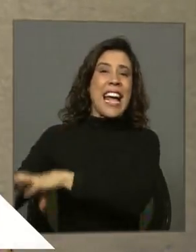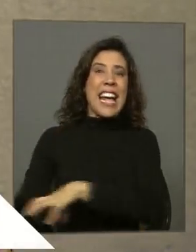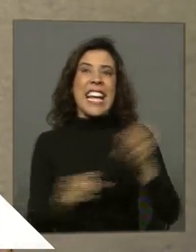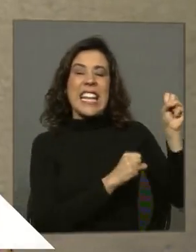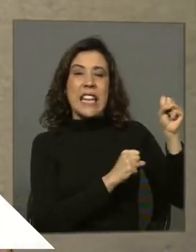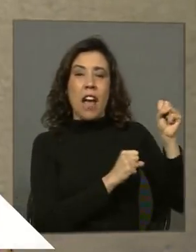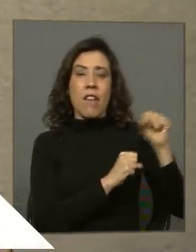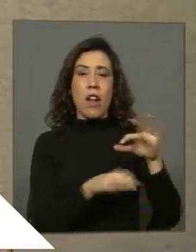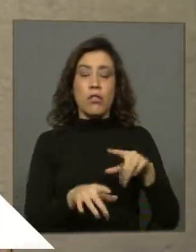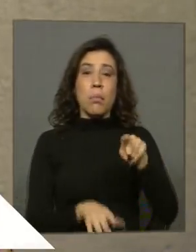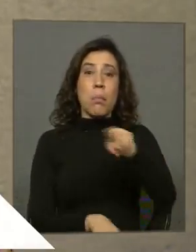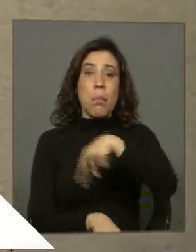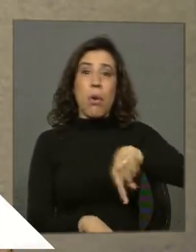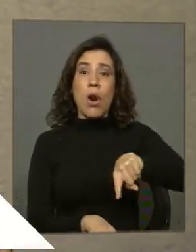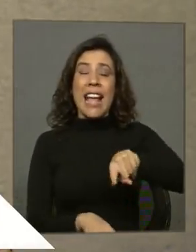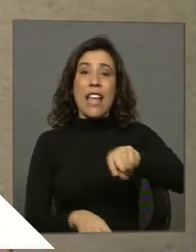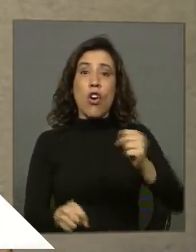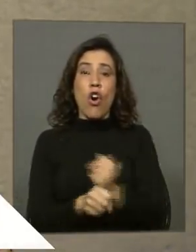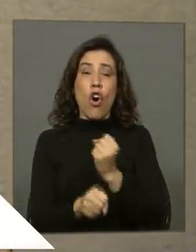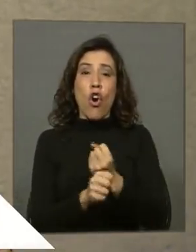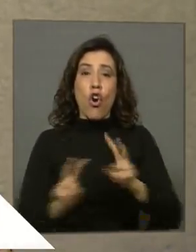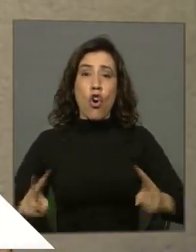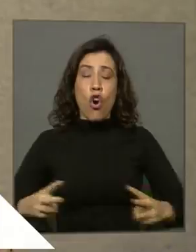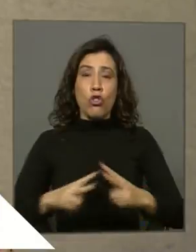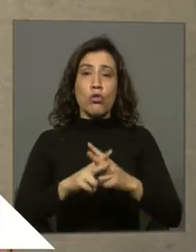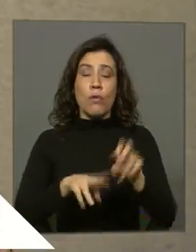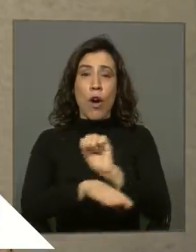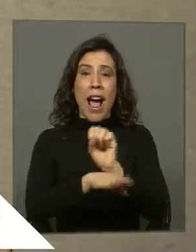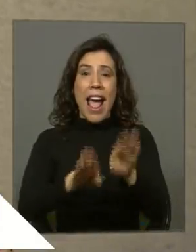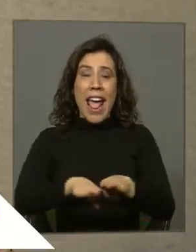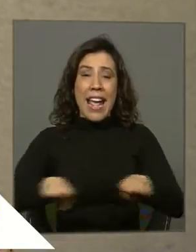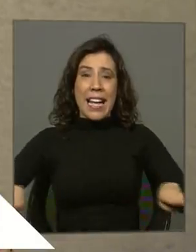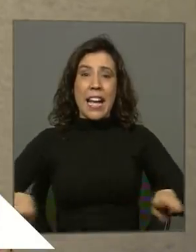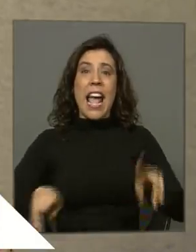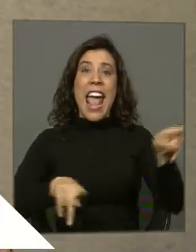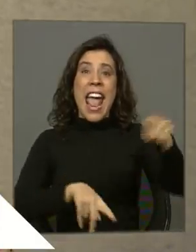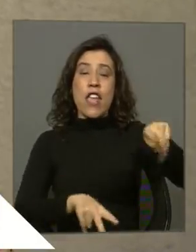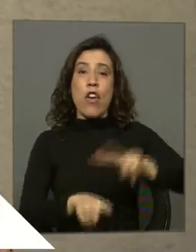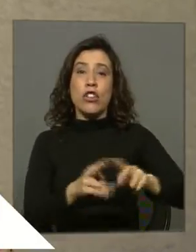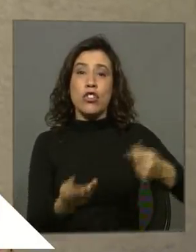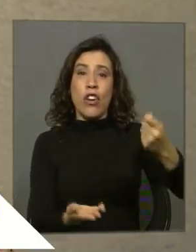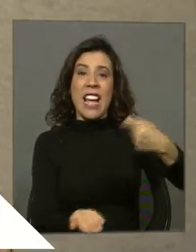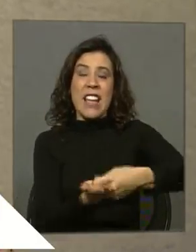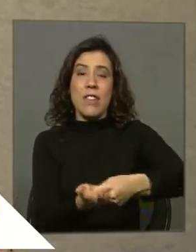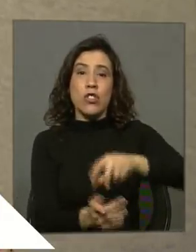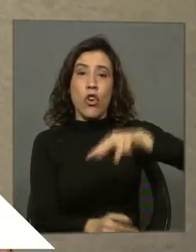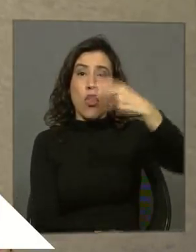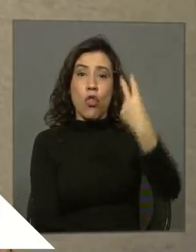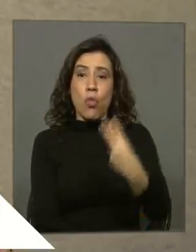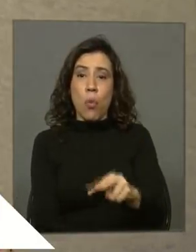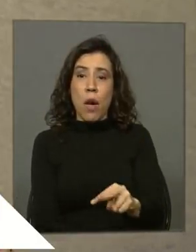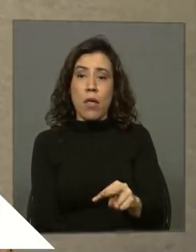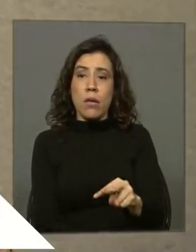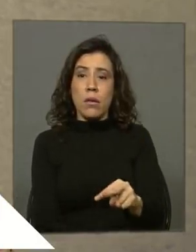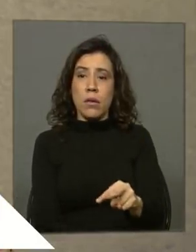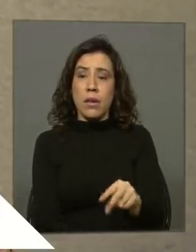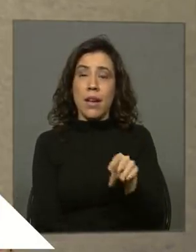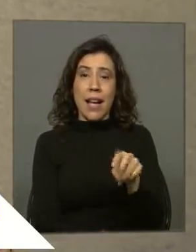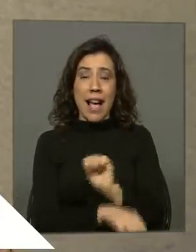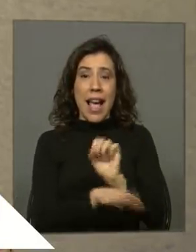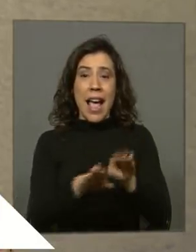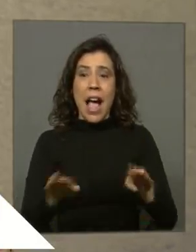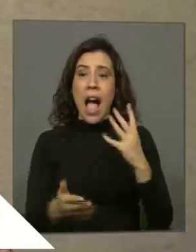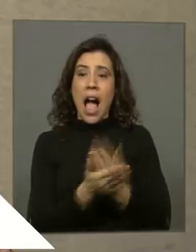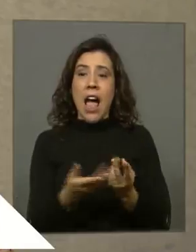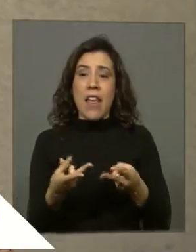ellos eran los que habían construido los estacionamientos ellos habían hecho la inversión y ellos eran los dueños y ellos en esos estacionamientos